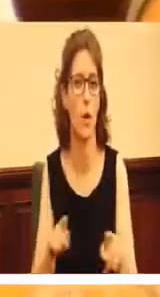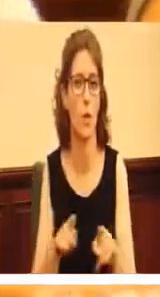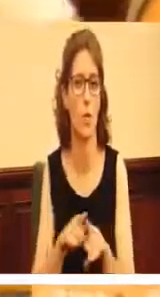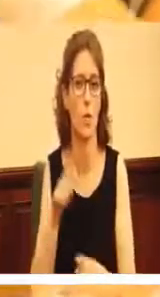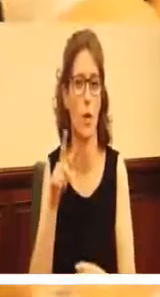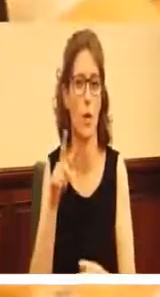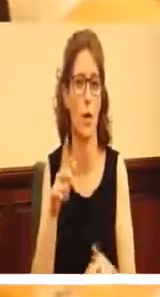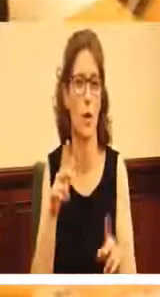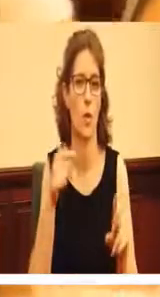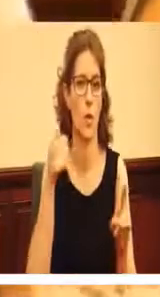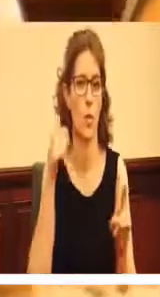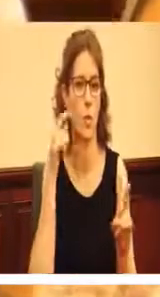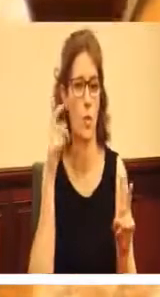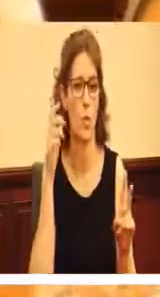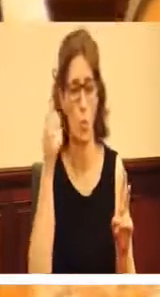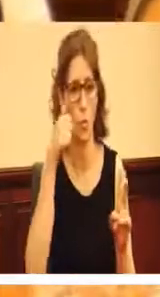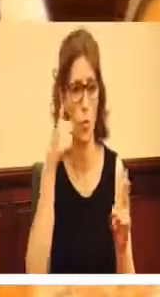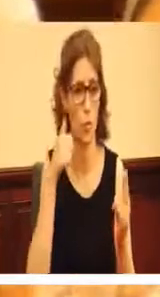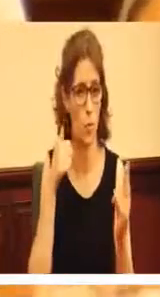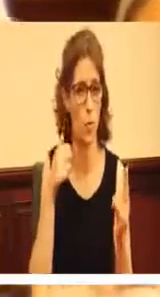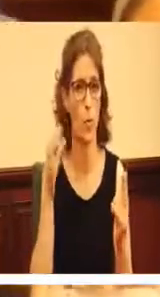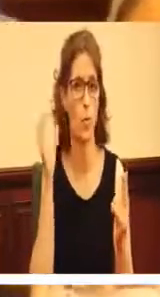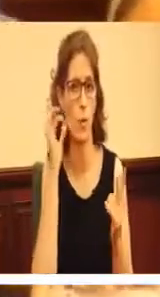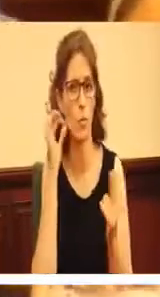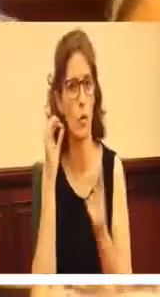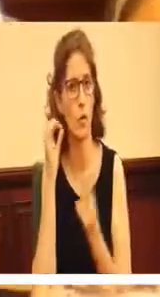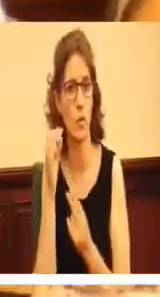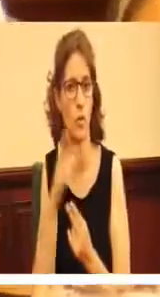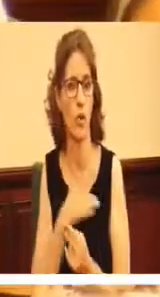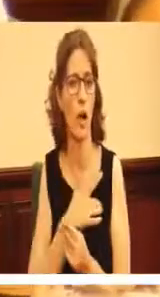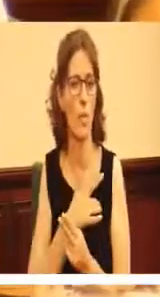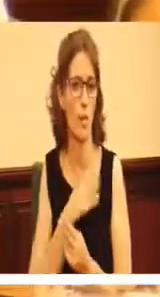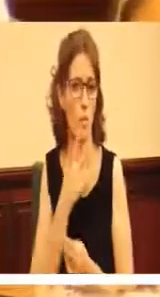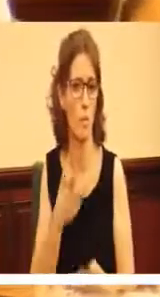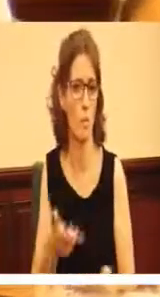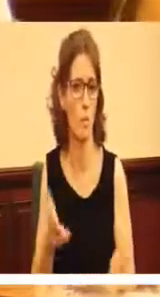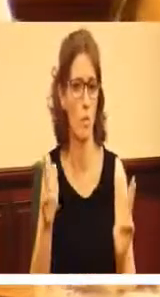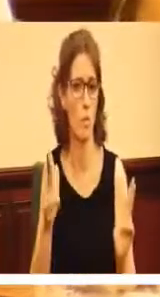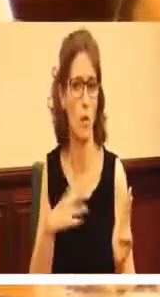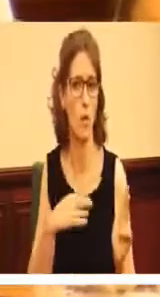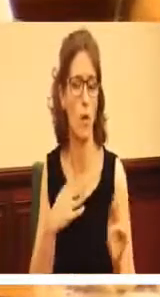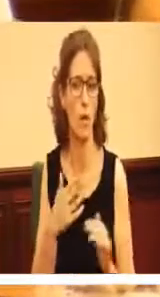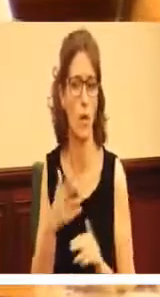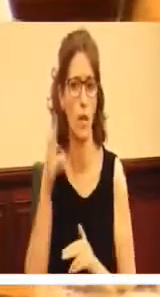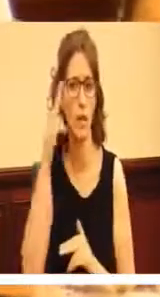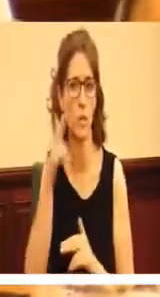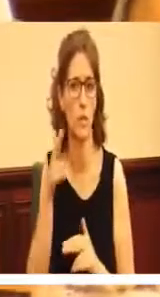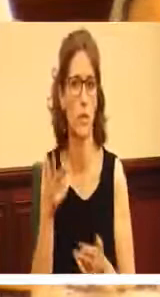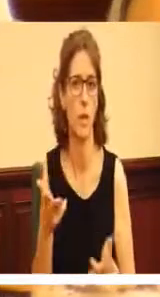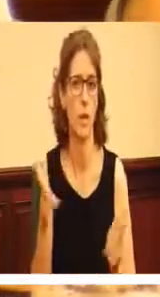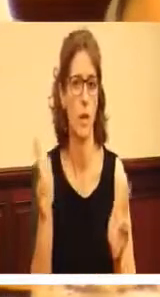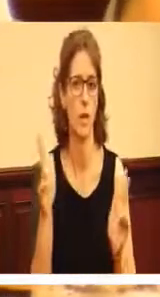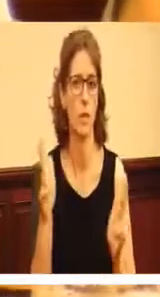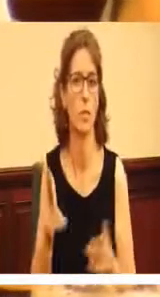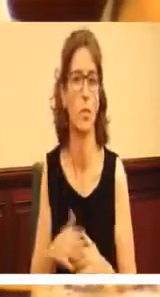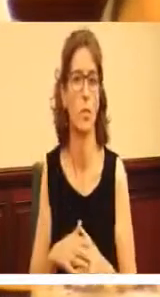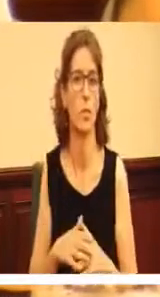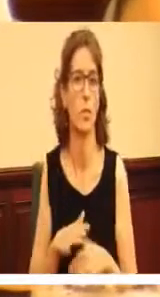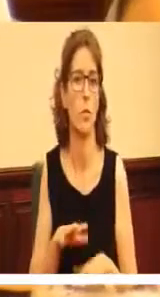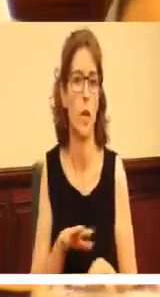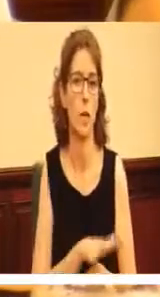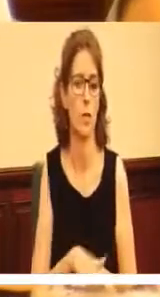dos hombres o dos mujeres se amen, las familias españolas respetan la libertad sexual y de género de sus hijos e hijas, y